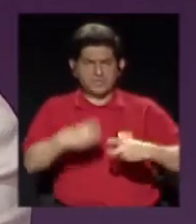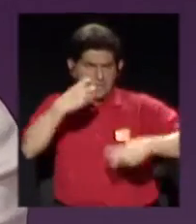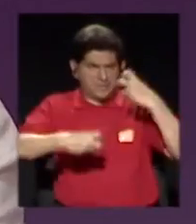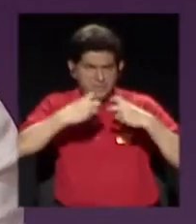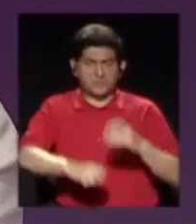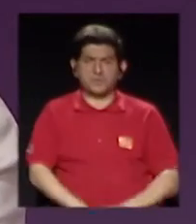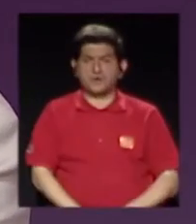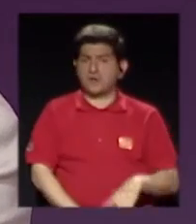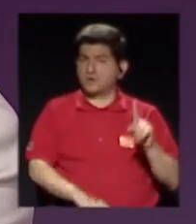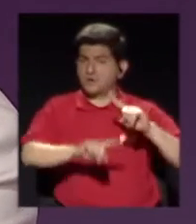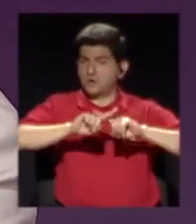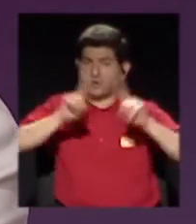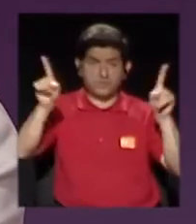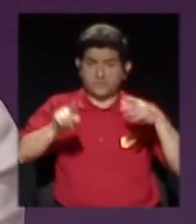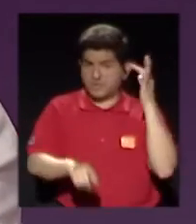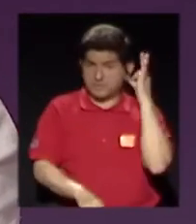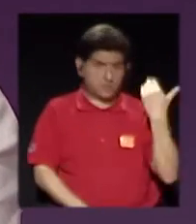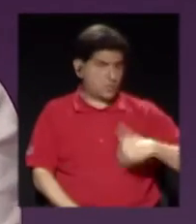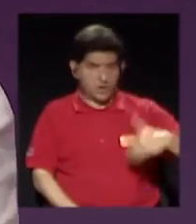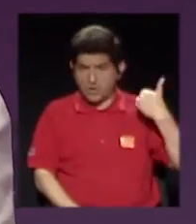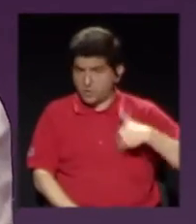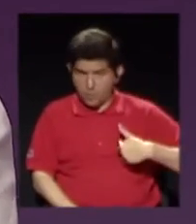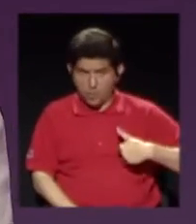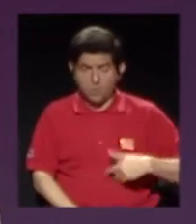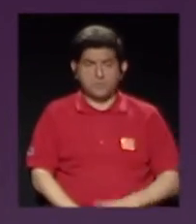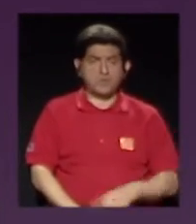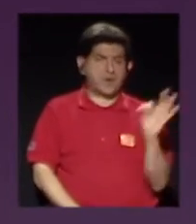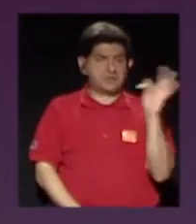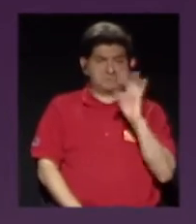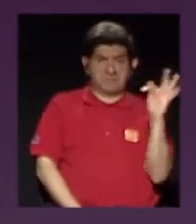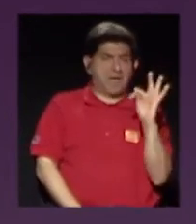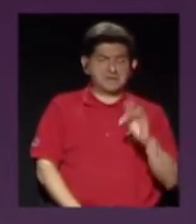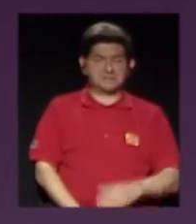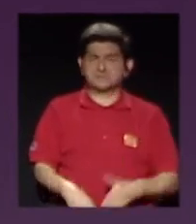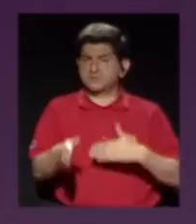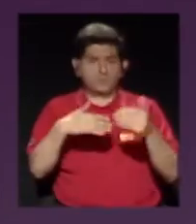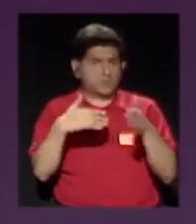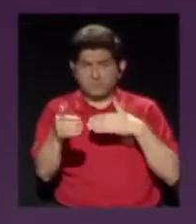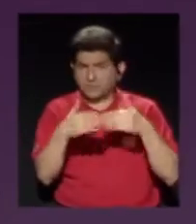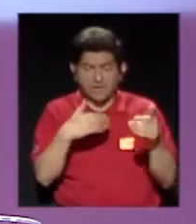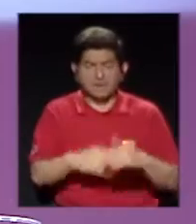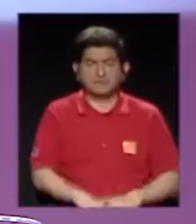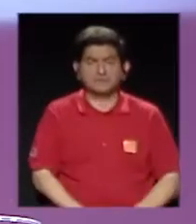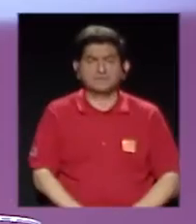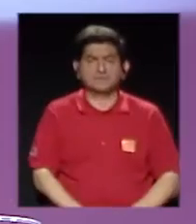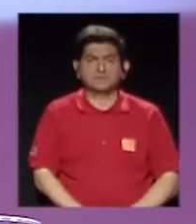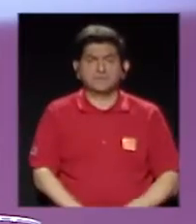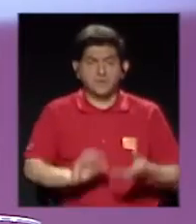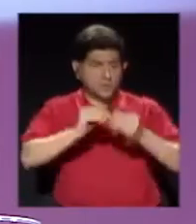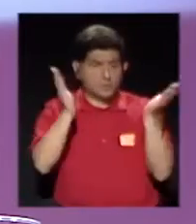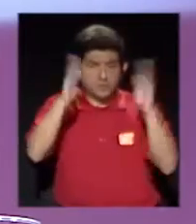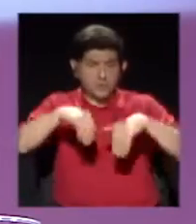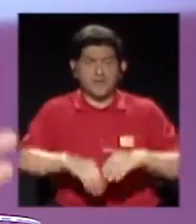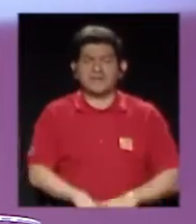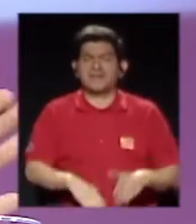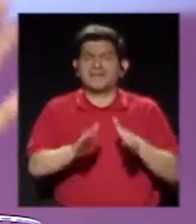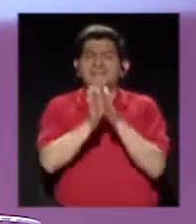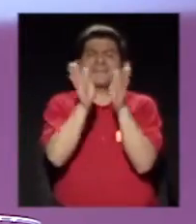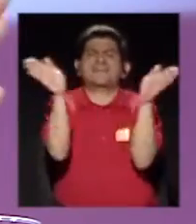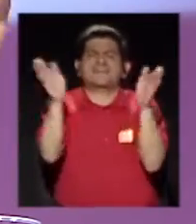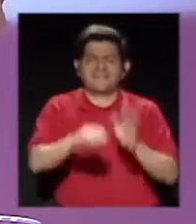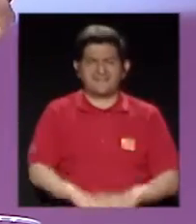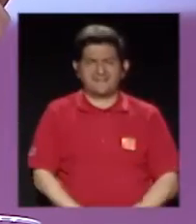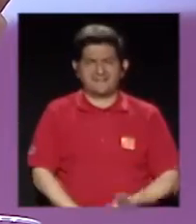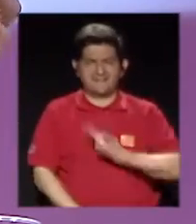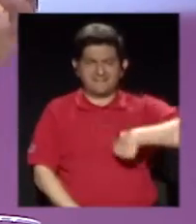distingue no distingue si son mujeres si son hombres y son personas trans es indiferente a la ley de amigos en términos generales